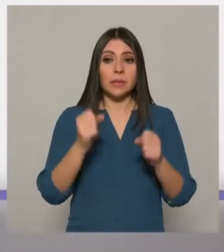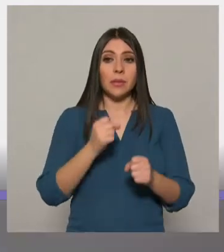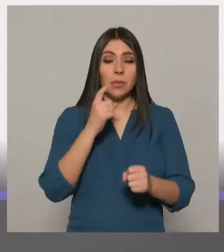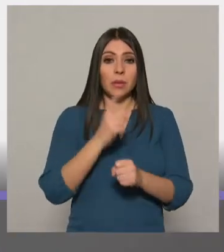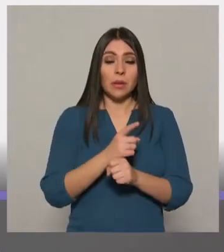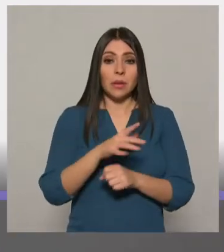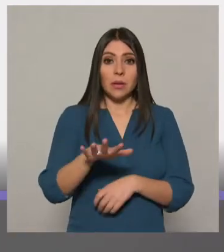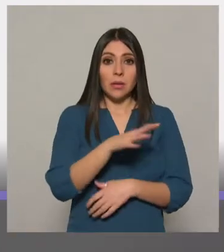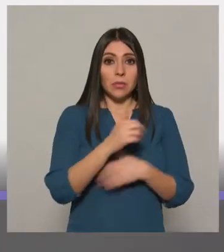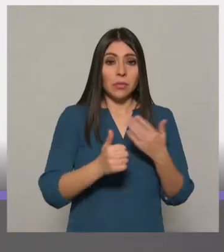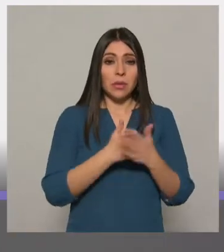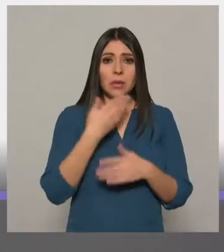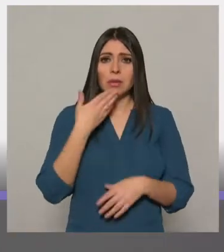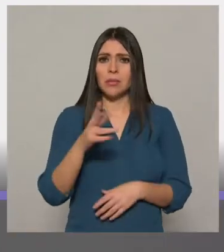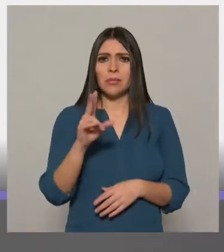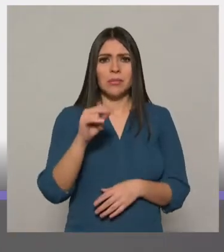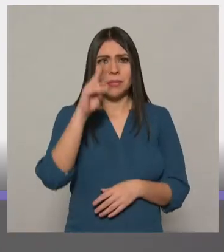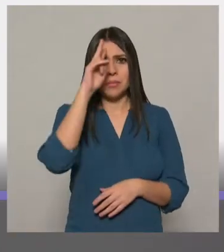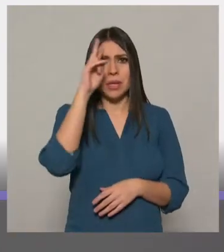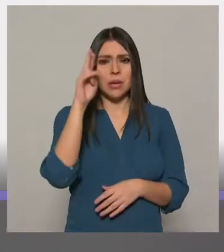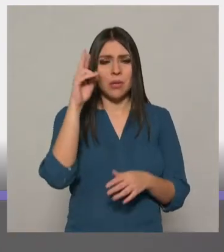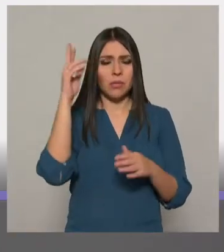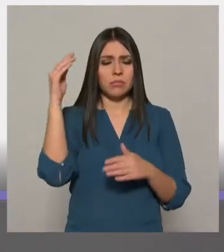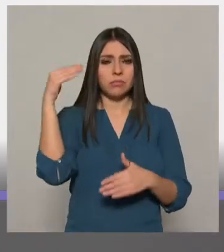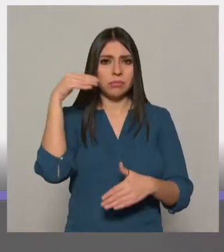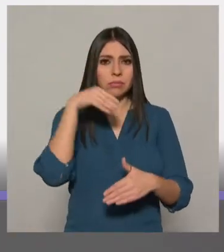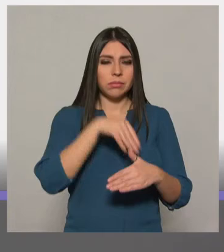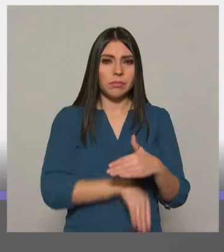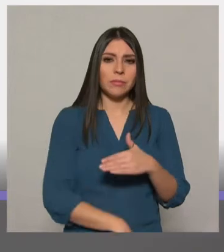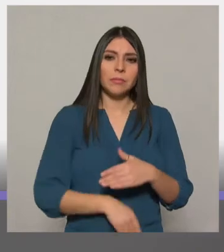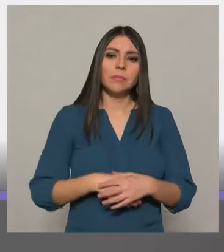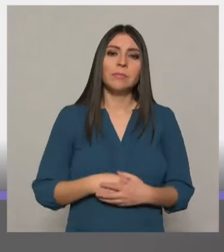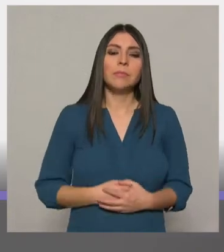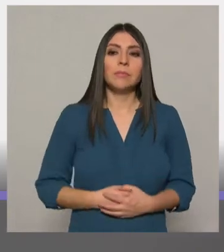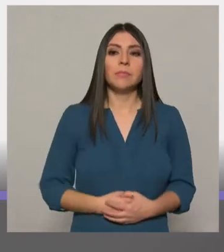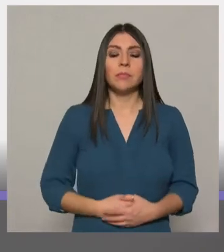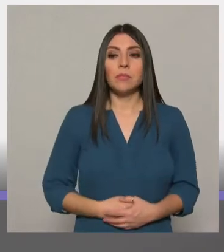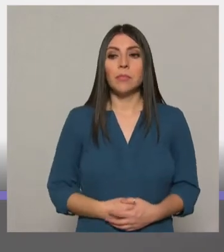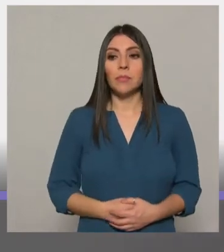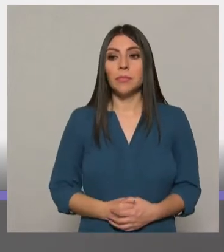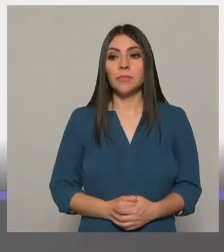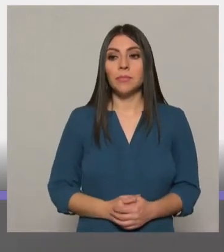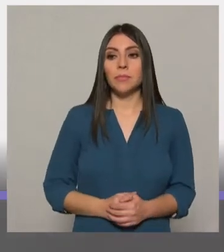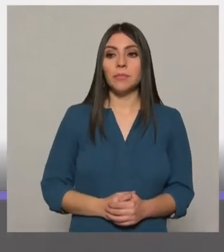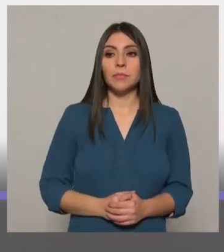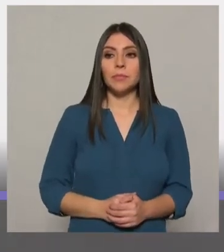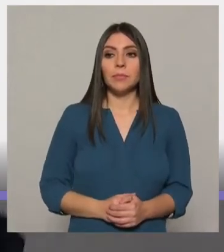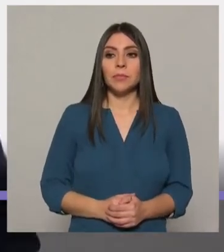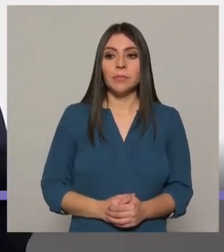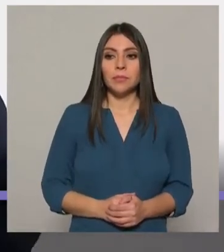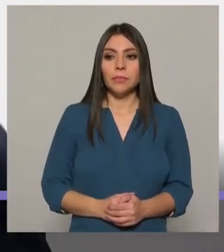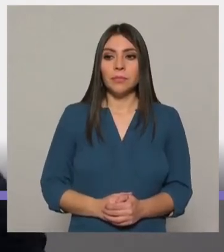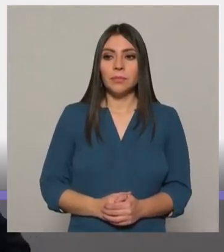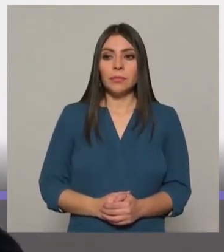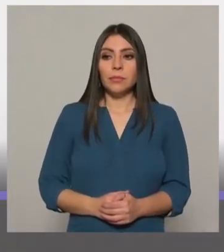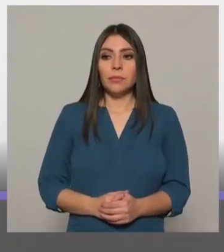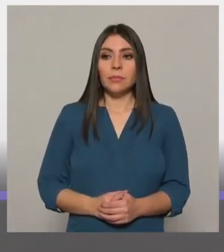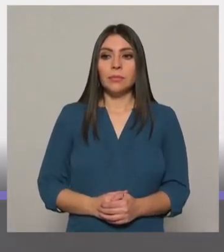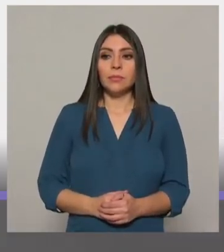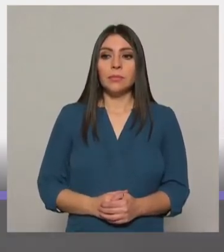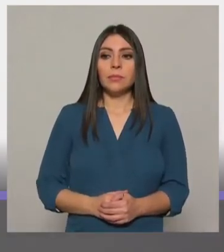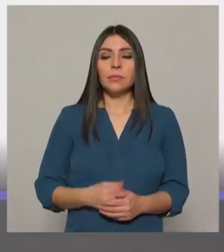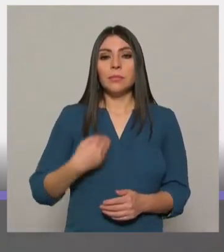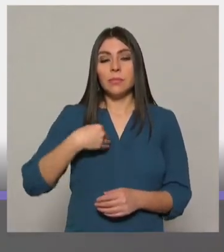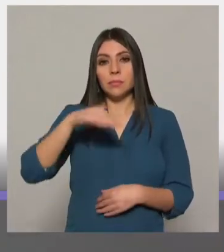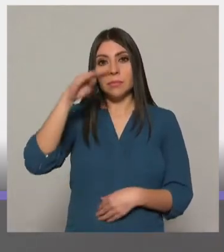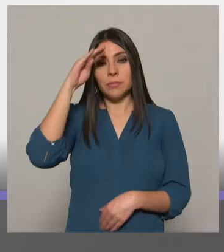está bien, está en un franco deterioro. Creo yo que el asunto del ejercicio del presupuesto debe de estar